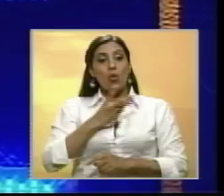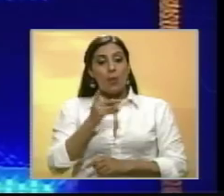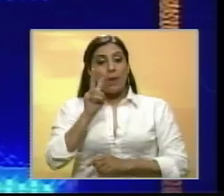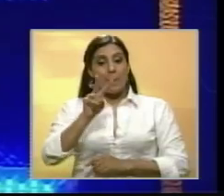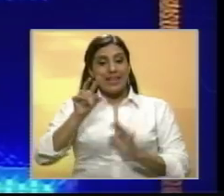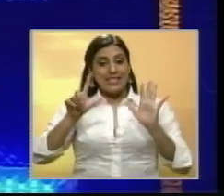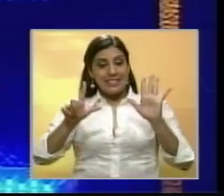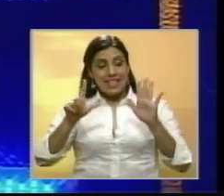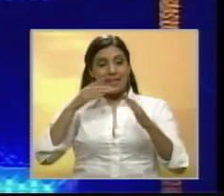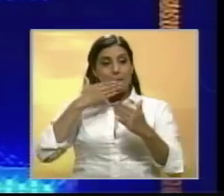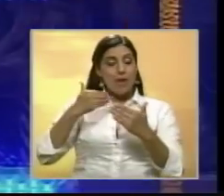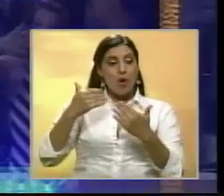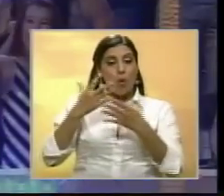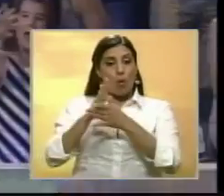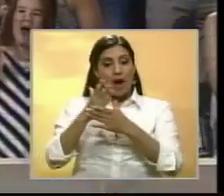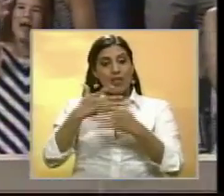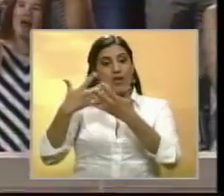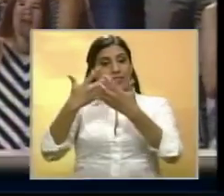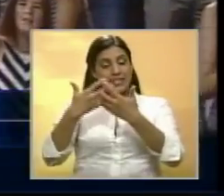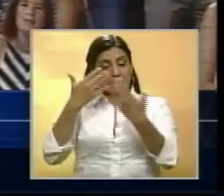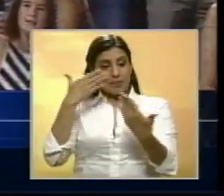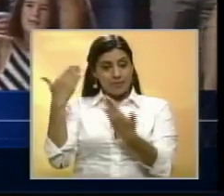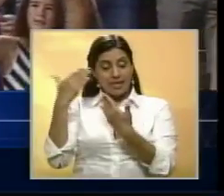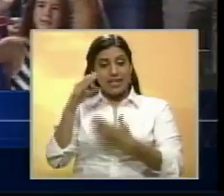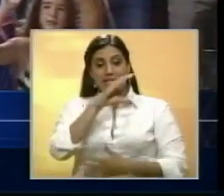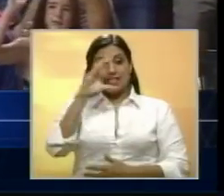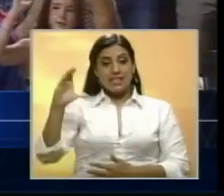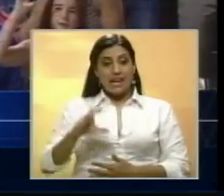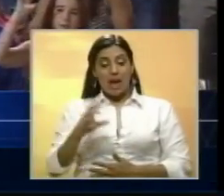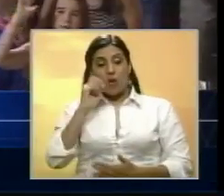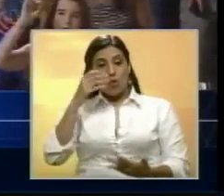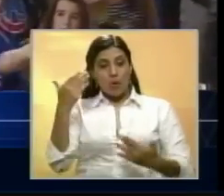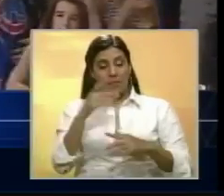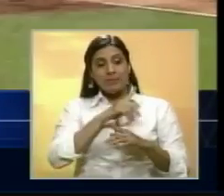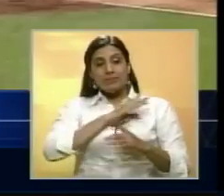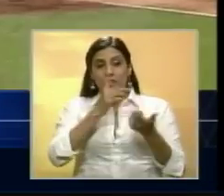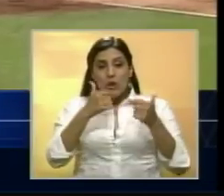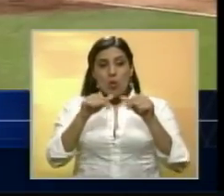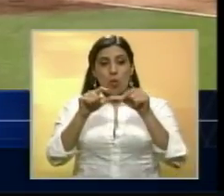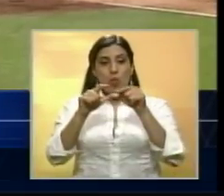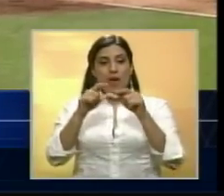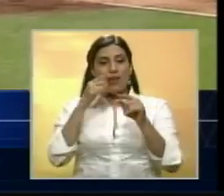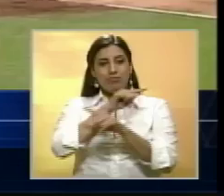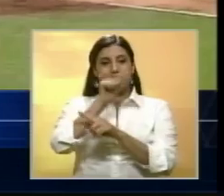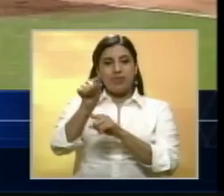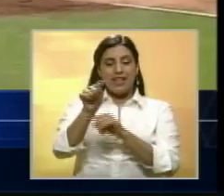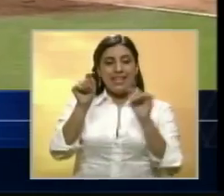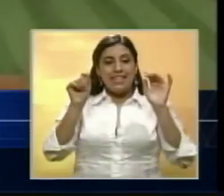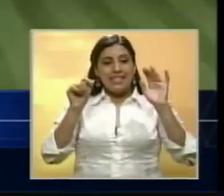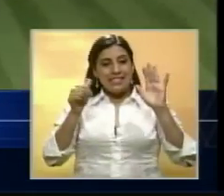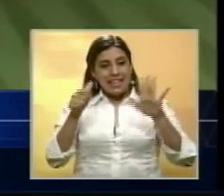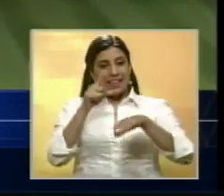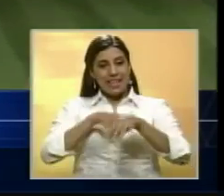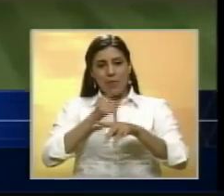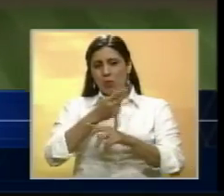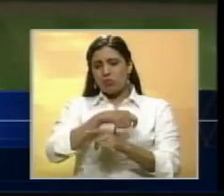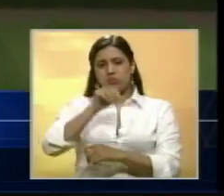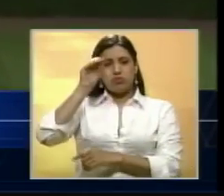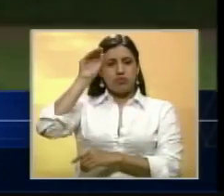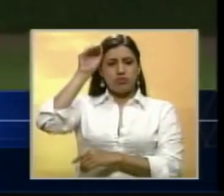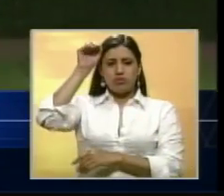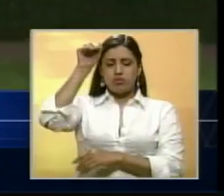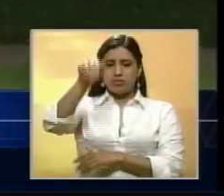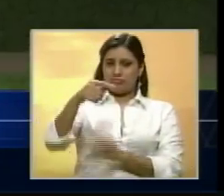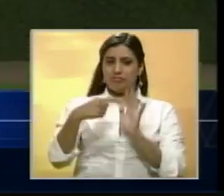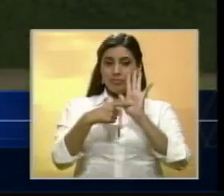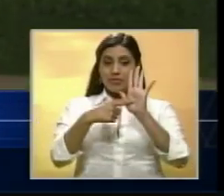en la historia de las mayores. Vamos al Wrigley Field de Chicago. Contreras aparece como bateador emergente en el sexto inning y el primer picheo